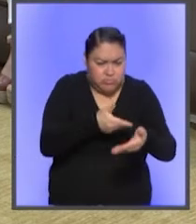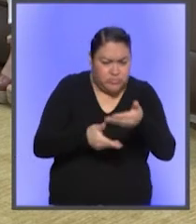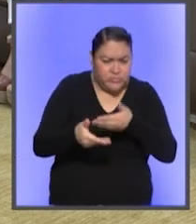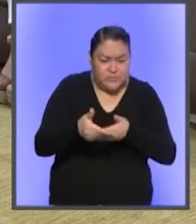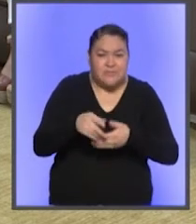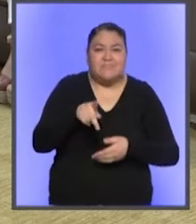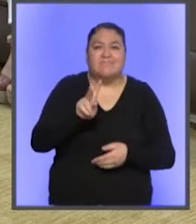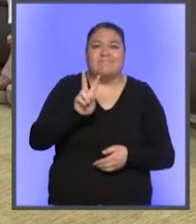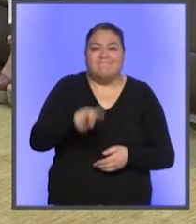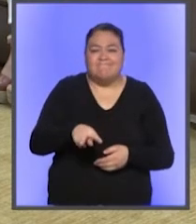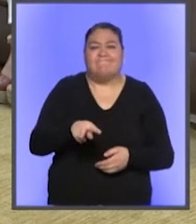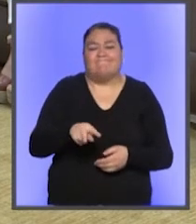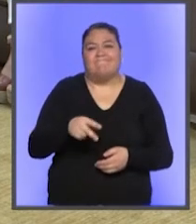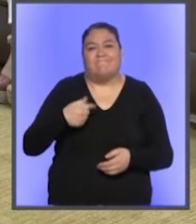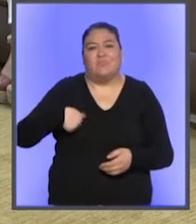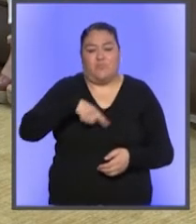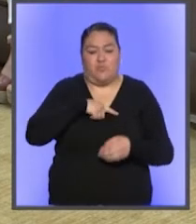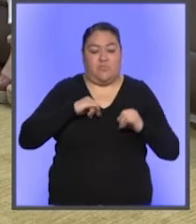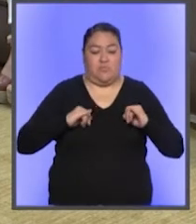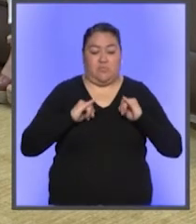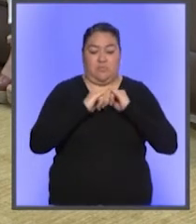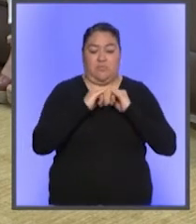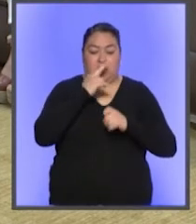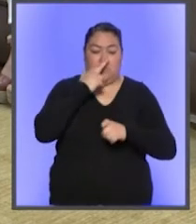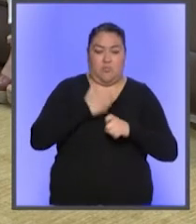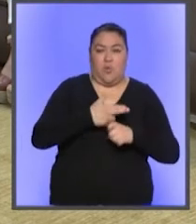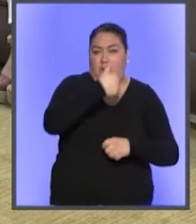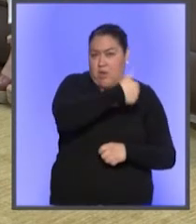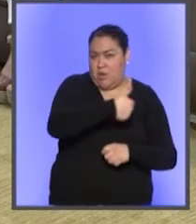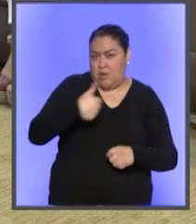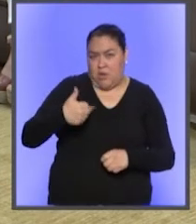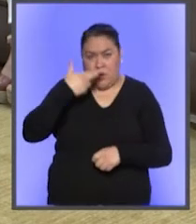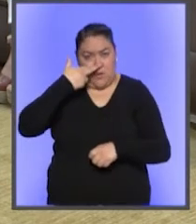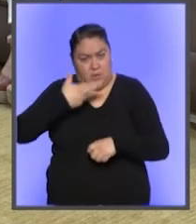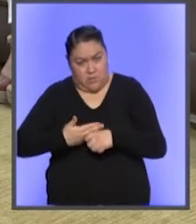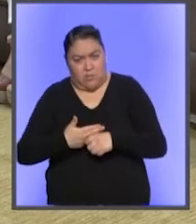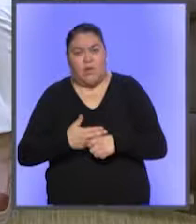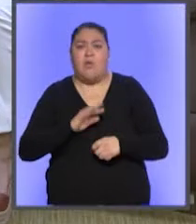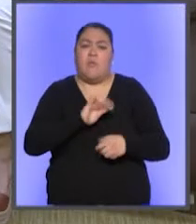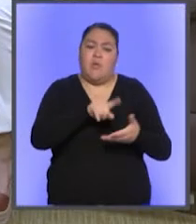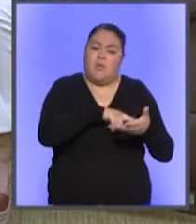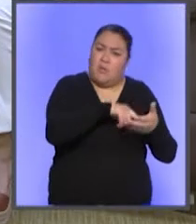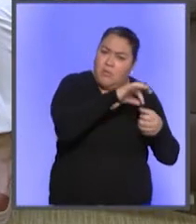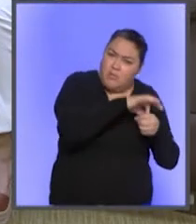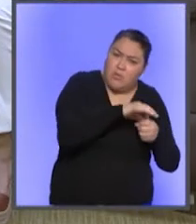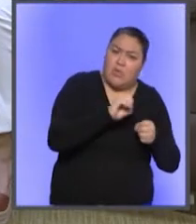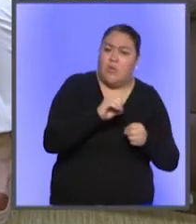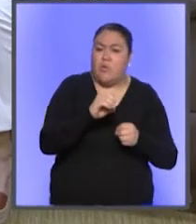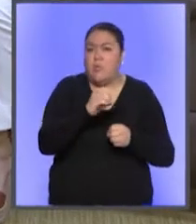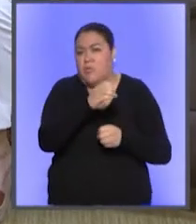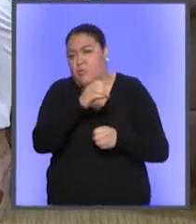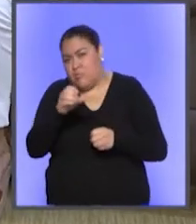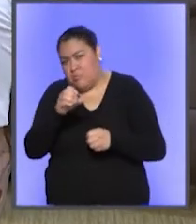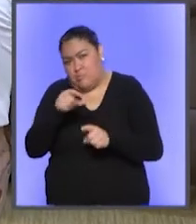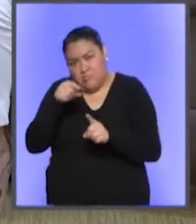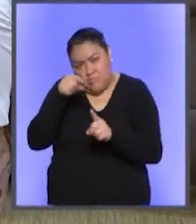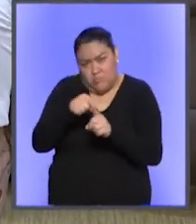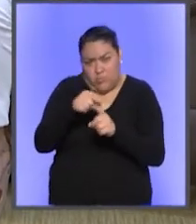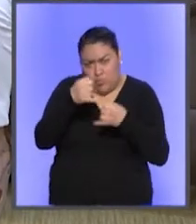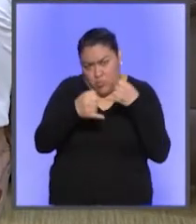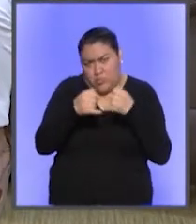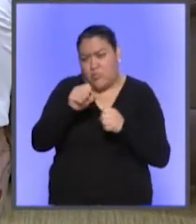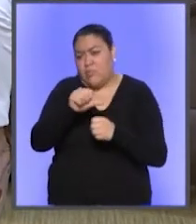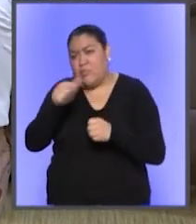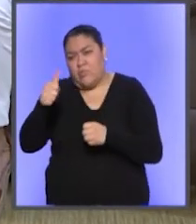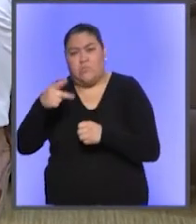asumiendo este compromiso como instituciones desde donde estemos desde el ámbito electoral desde el ámbito Agrario desde el ámbito